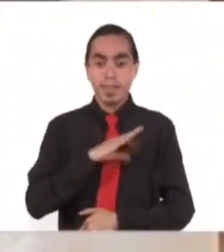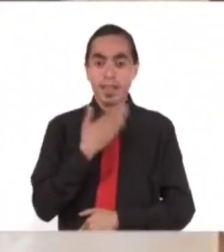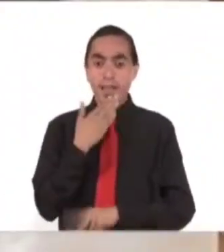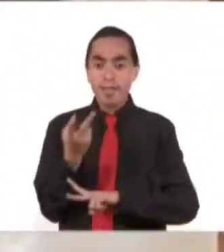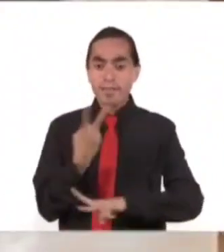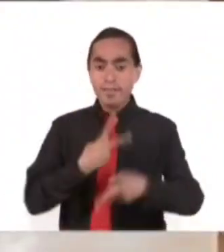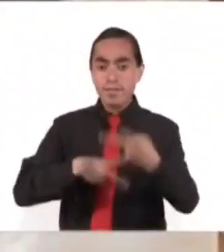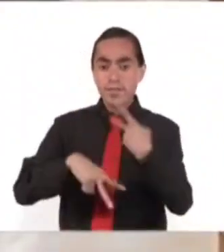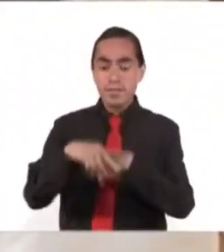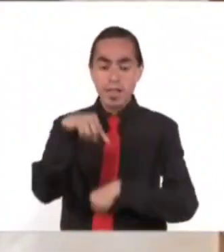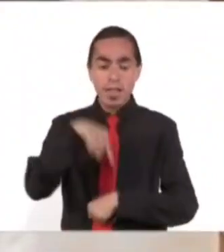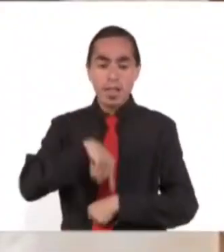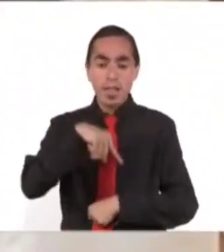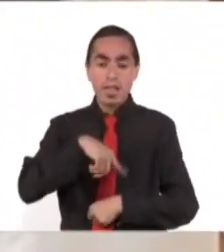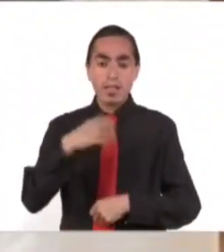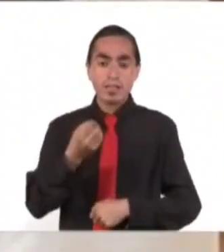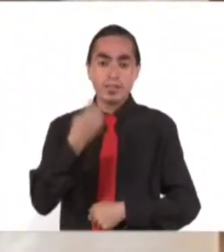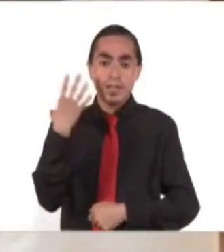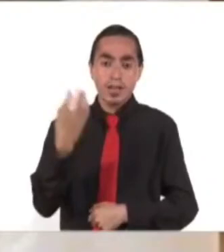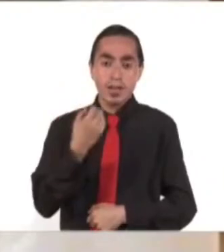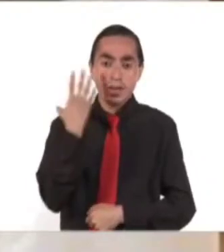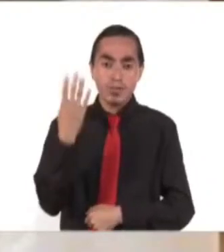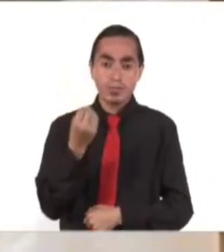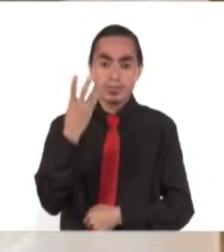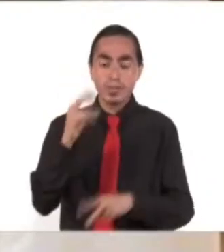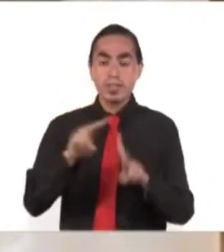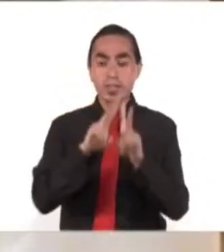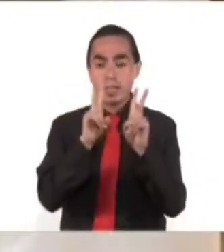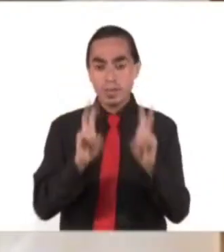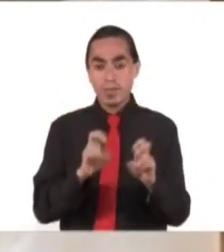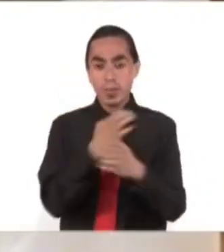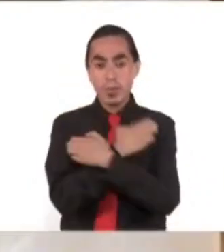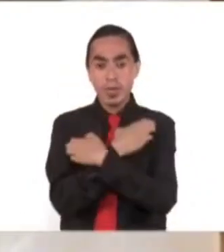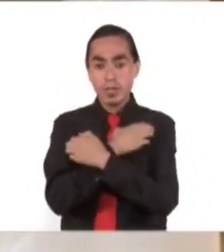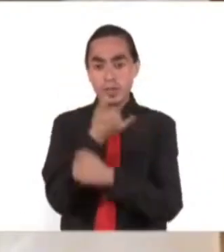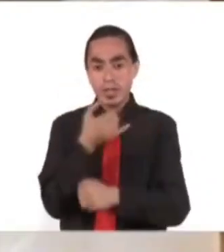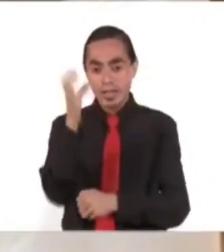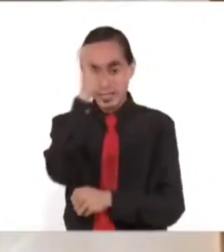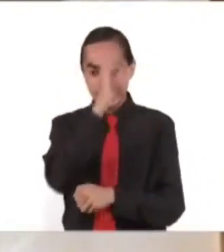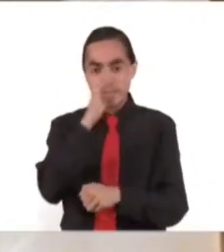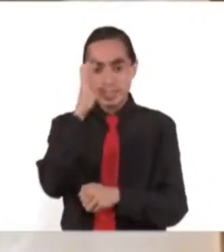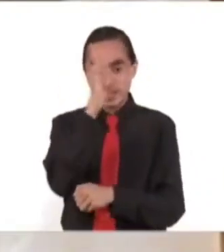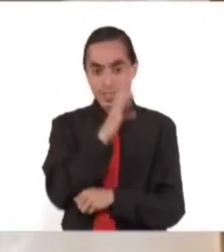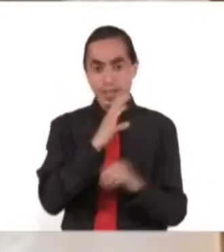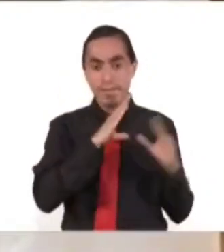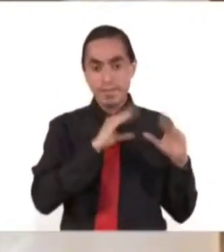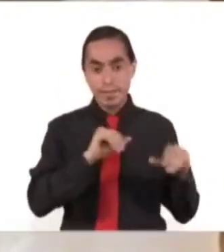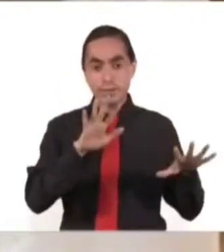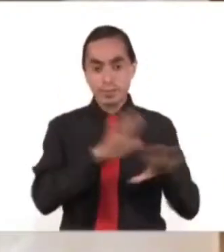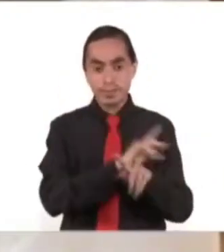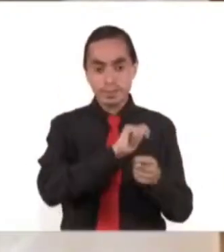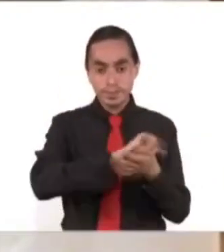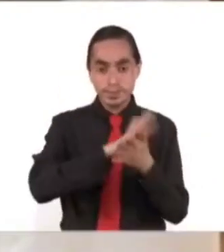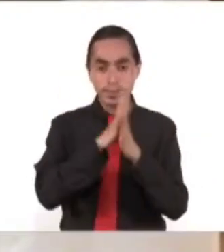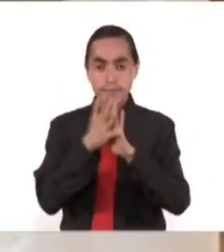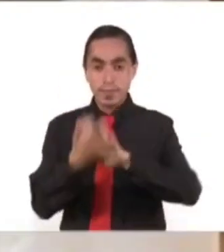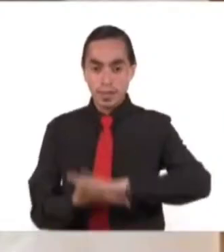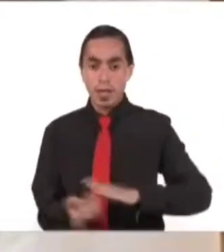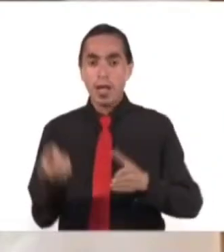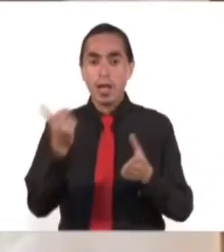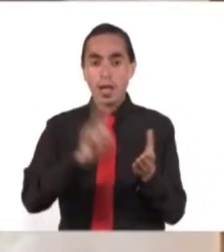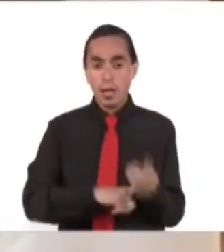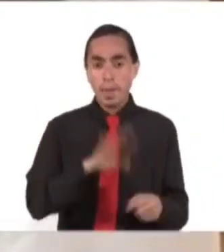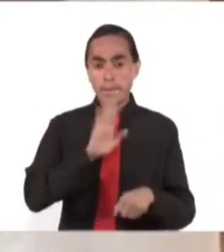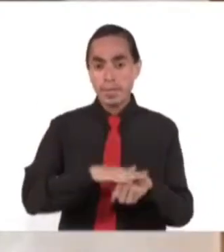al foro La Educación y la Ciencia en la Transformación, en el que nos congregamos más de 1,000 académicos